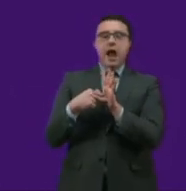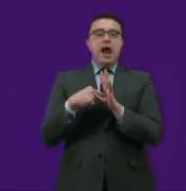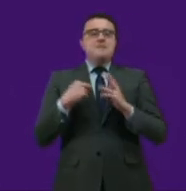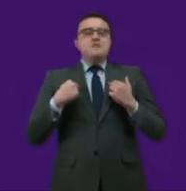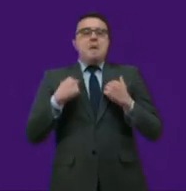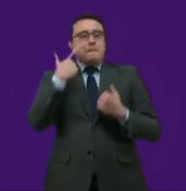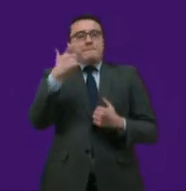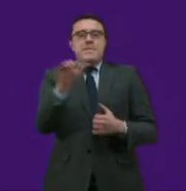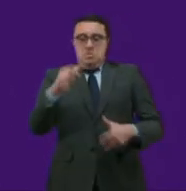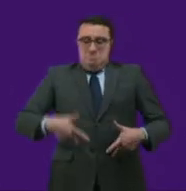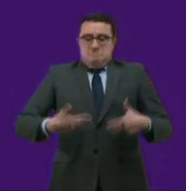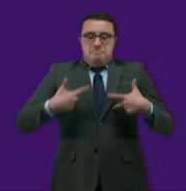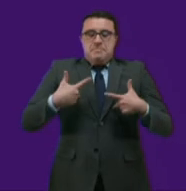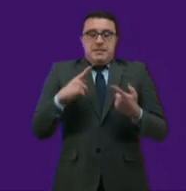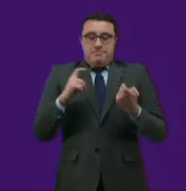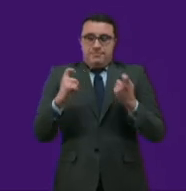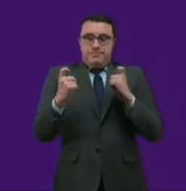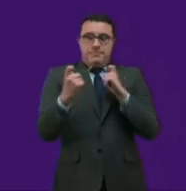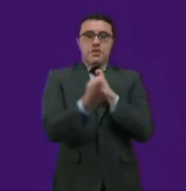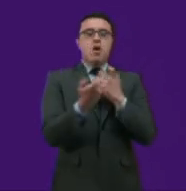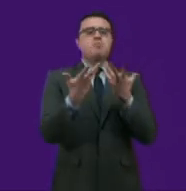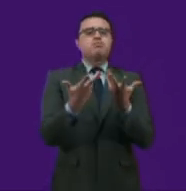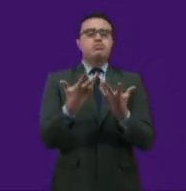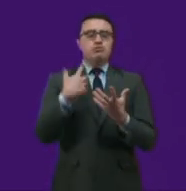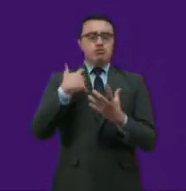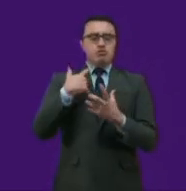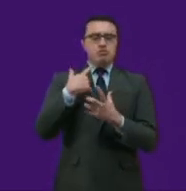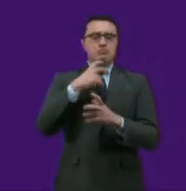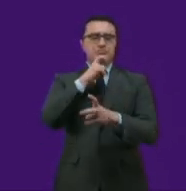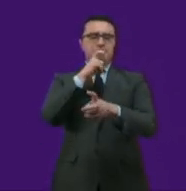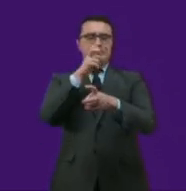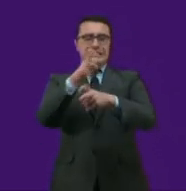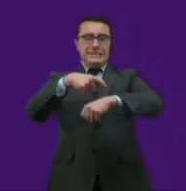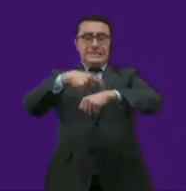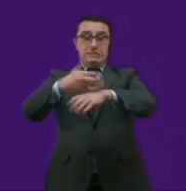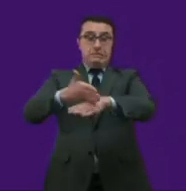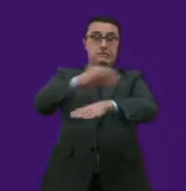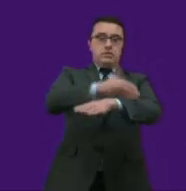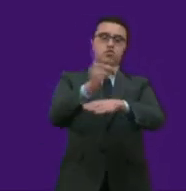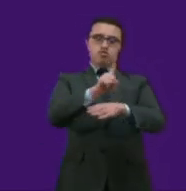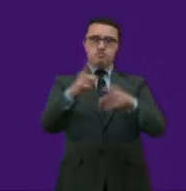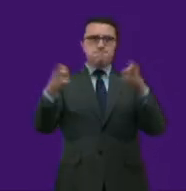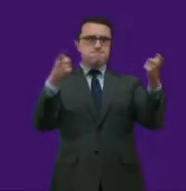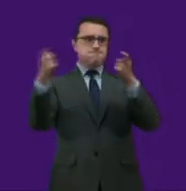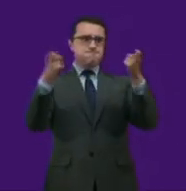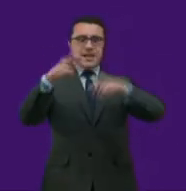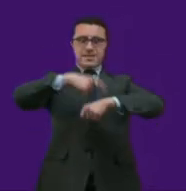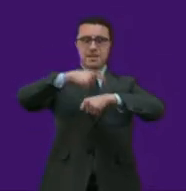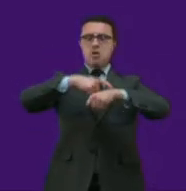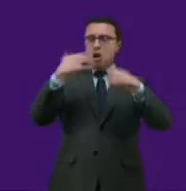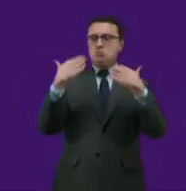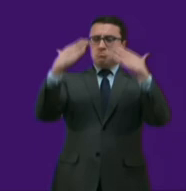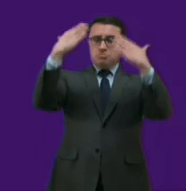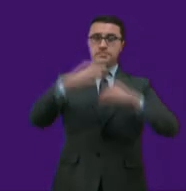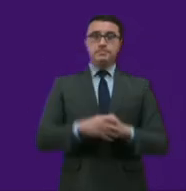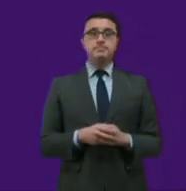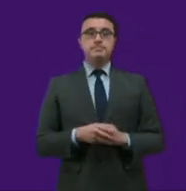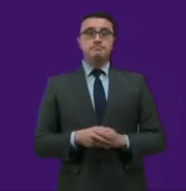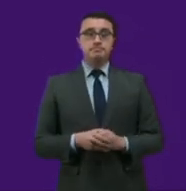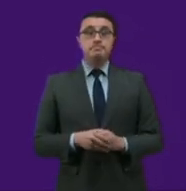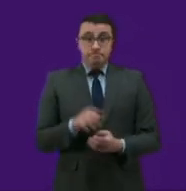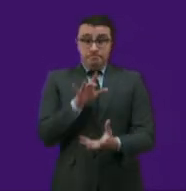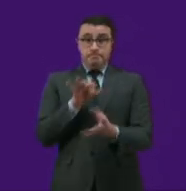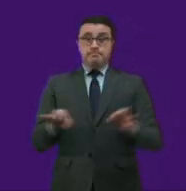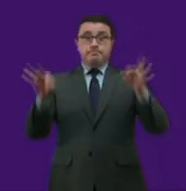tiempo de pronto haciendo una ronda mucho más compleja antes de tiempo. Entonces, sí es súper importante apoyarse en este